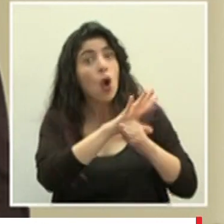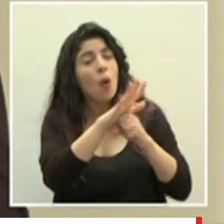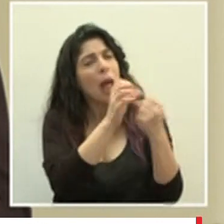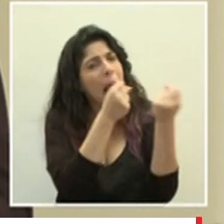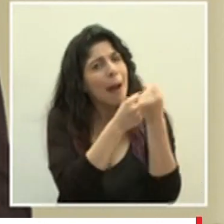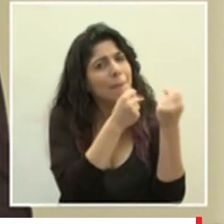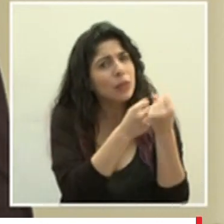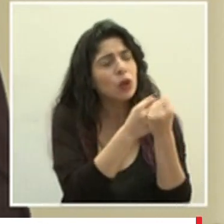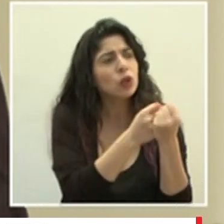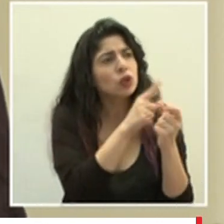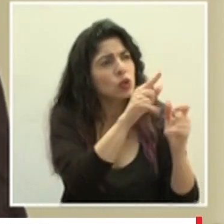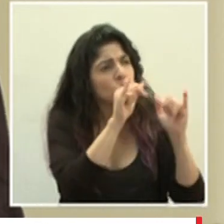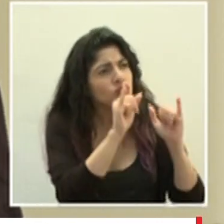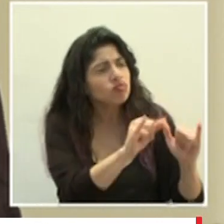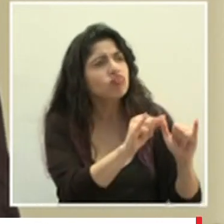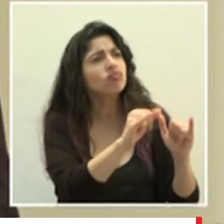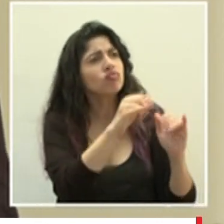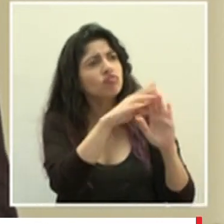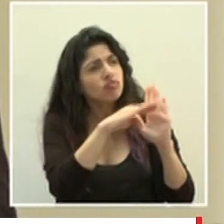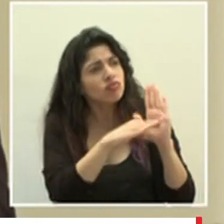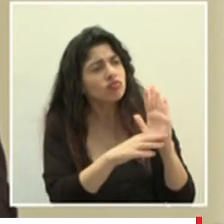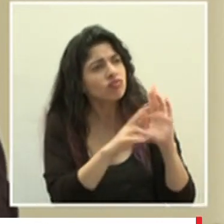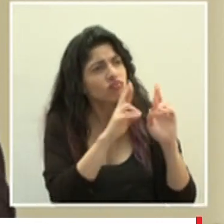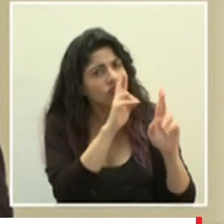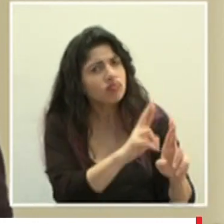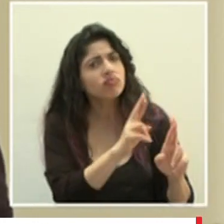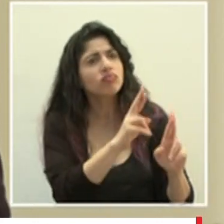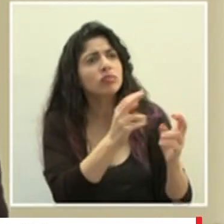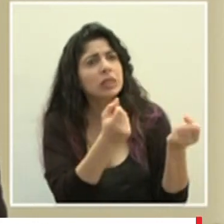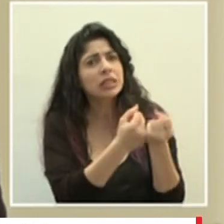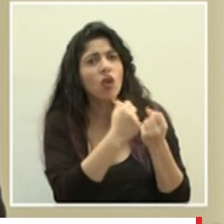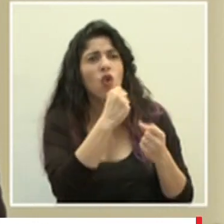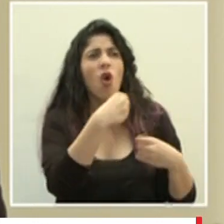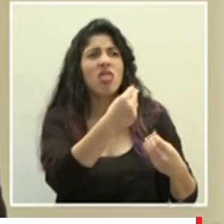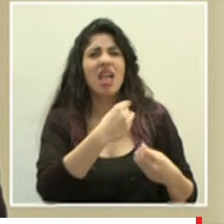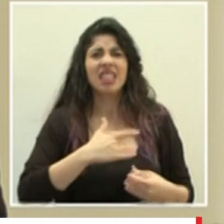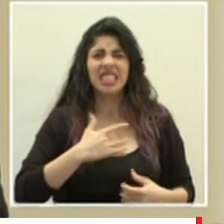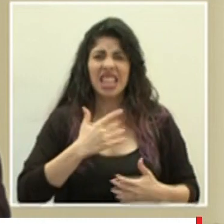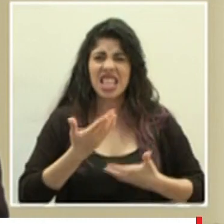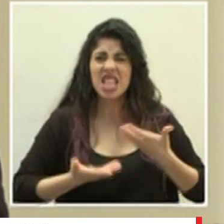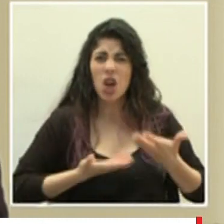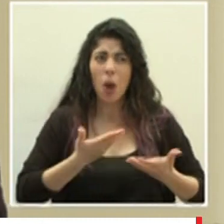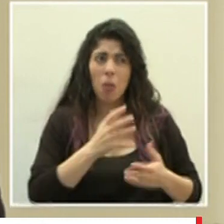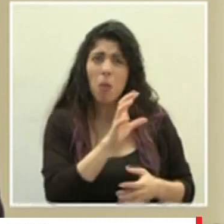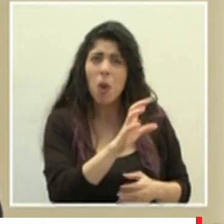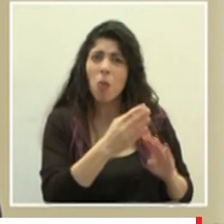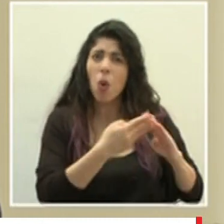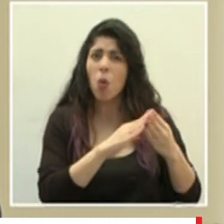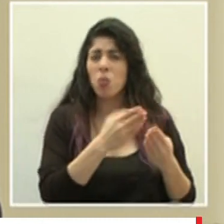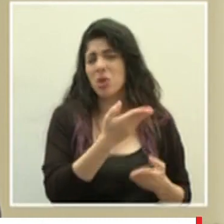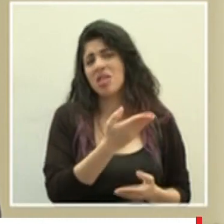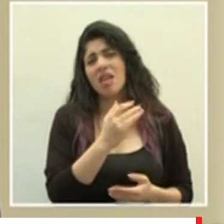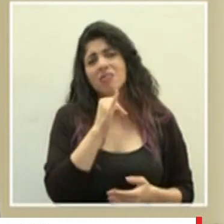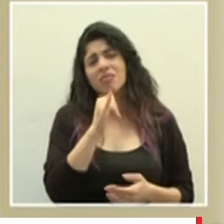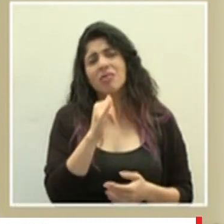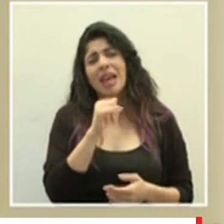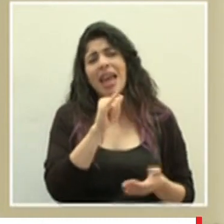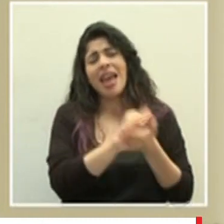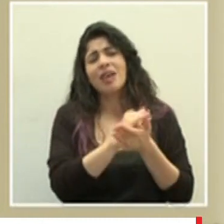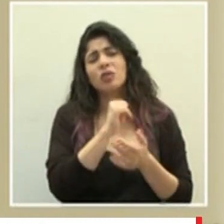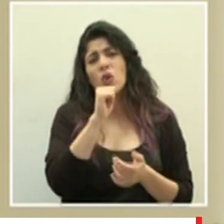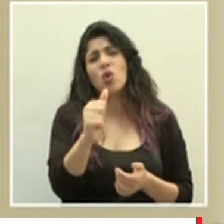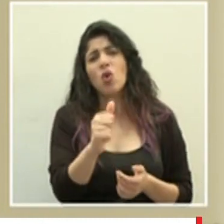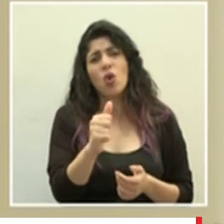hay que apoyarla, que mantenga sus medidas sanitarias y jamás hacerla sentir incómodo en su propia comunidad, ¿verdad? Eso no sería ni es